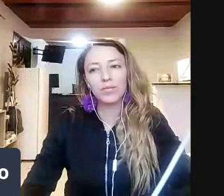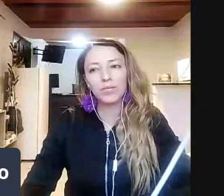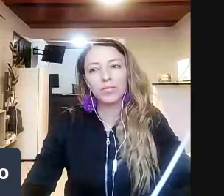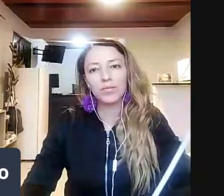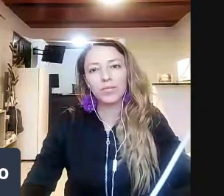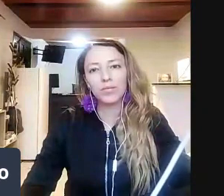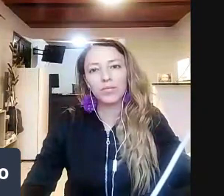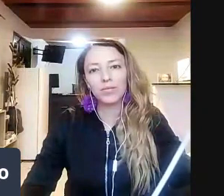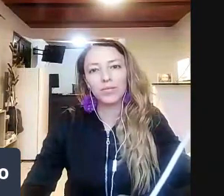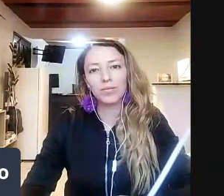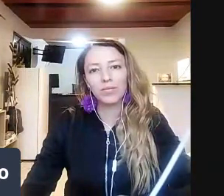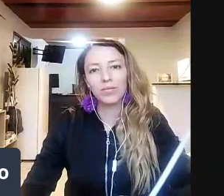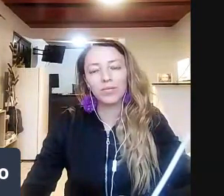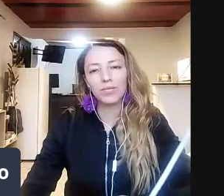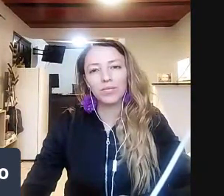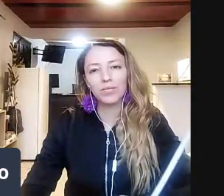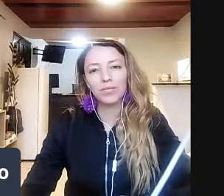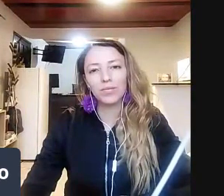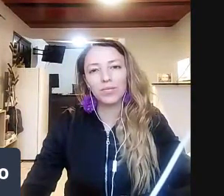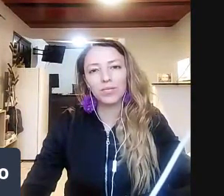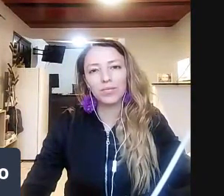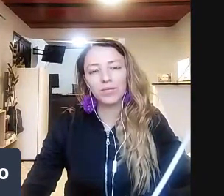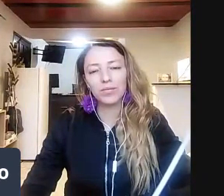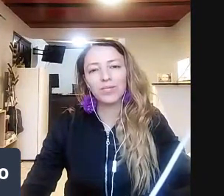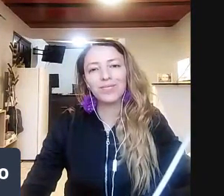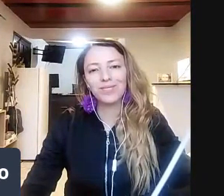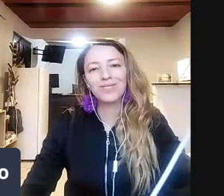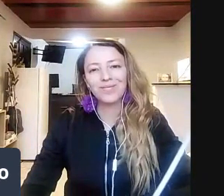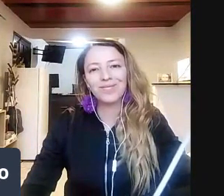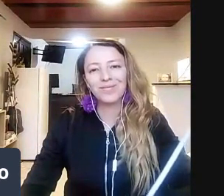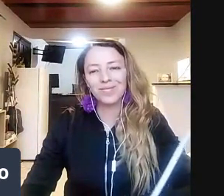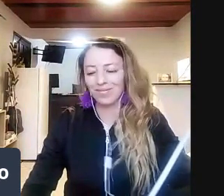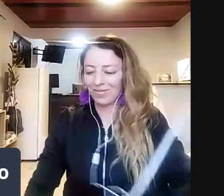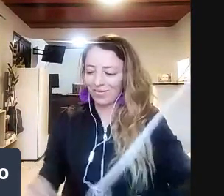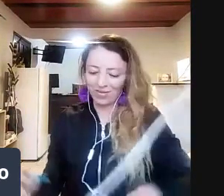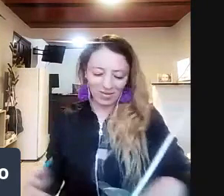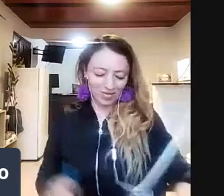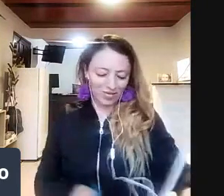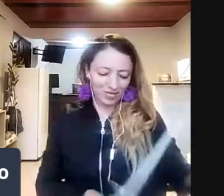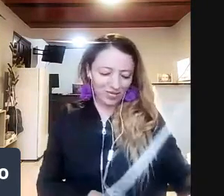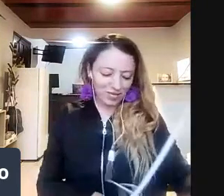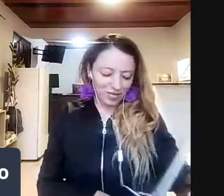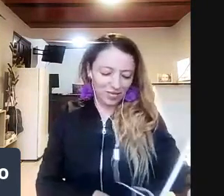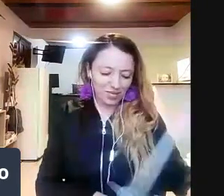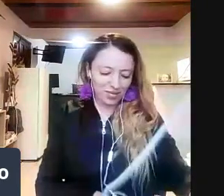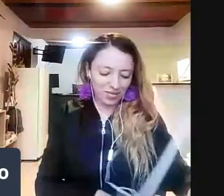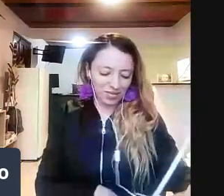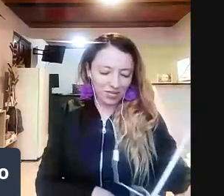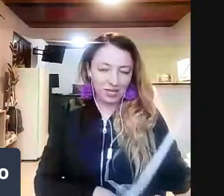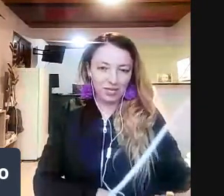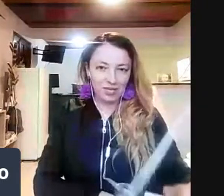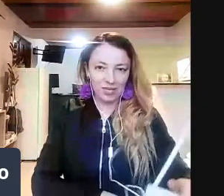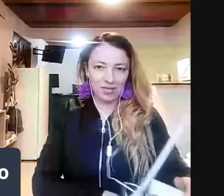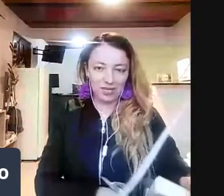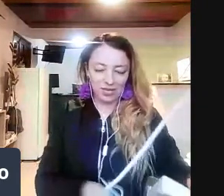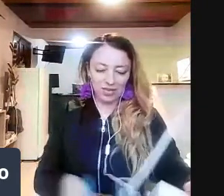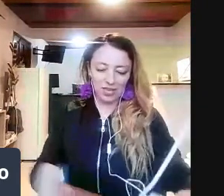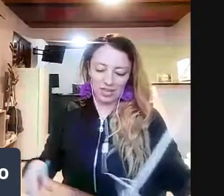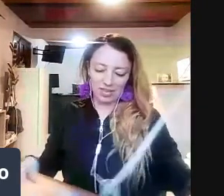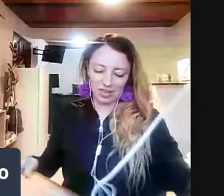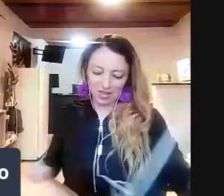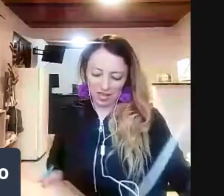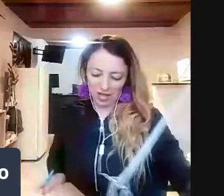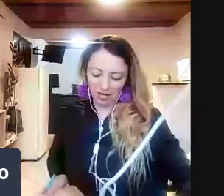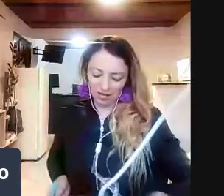acercarnos de extraños se llama como tania estaba buscándolo en este momento están en una